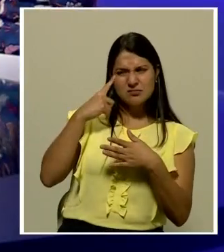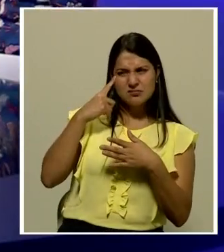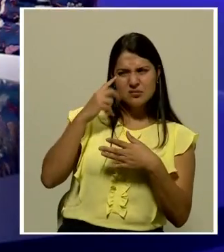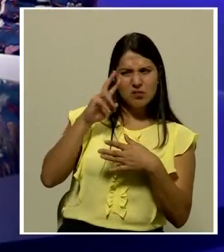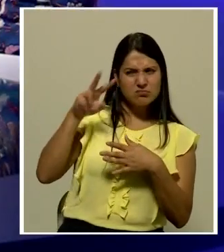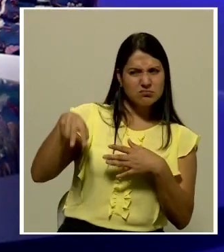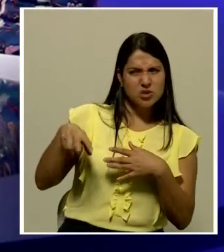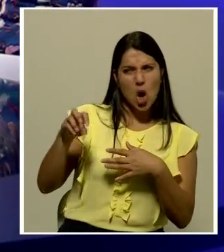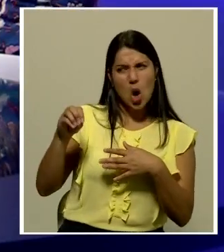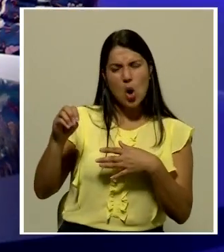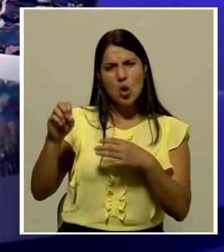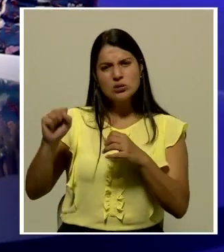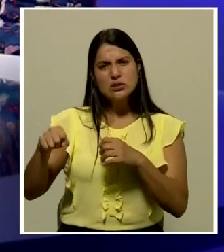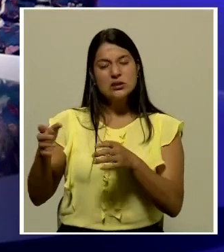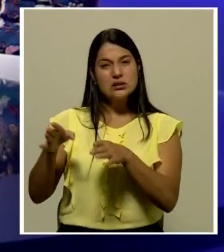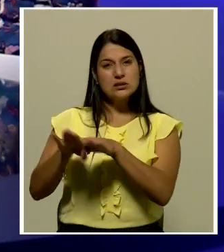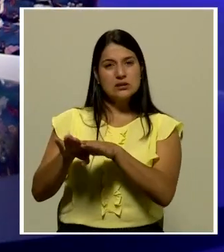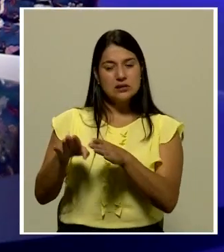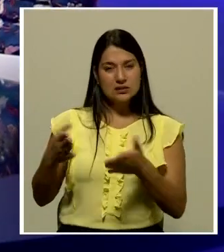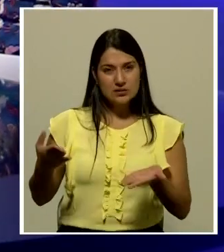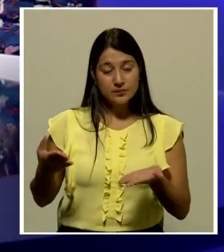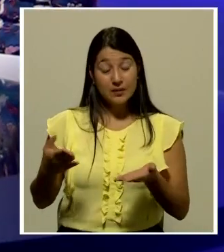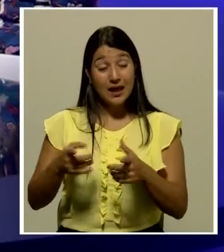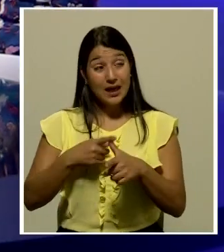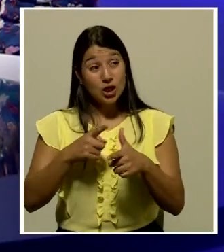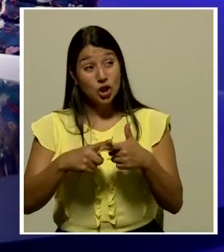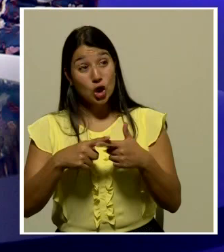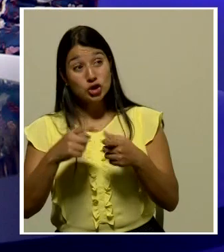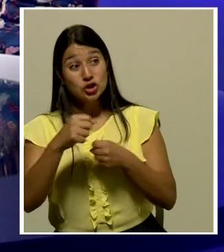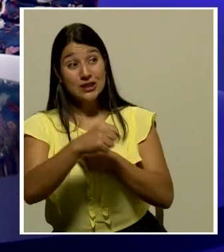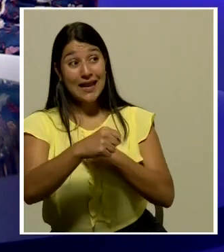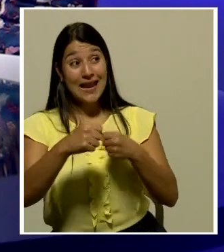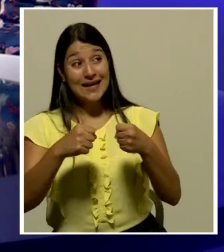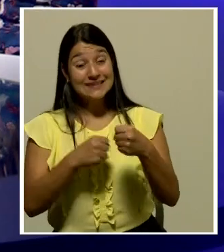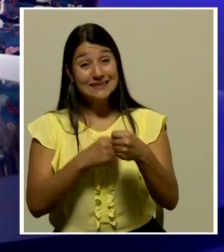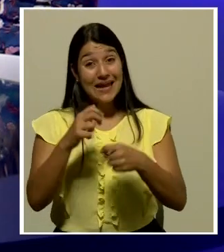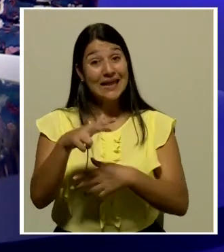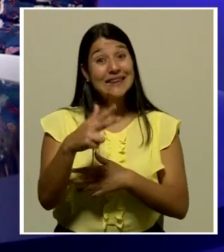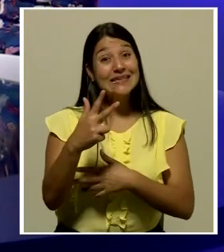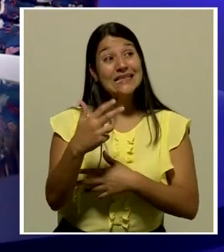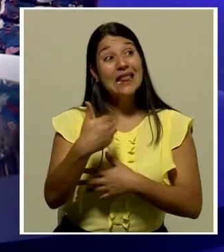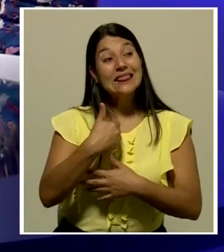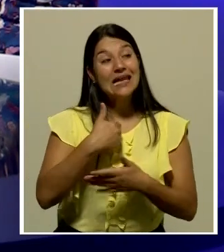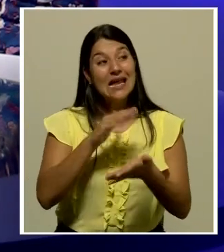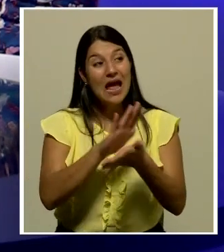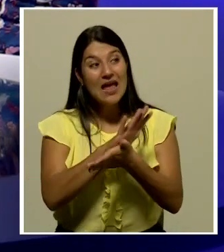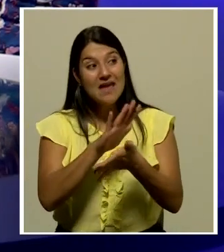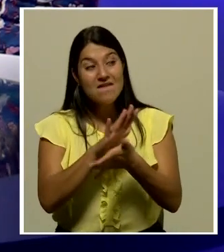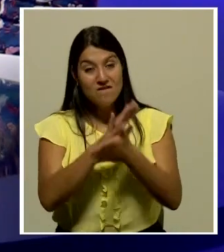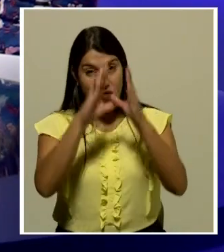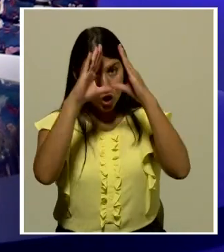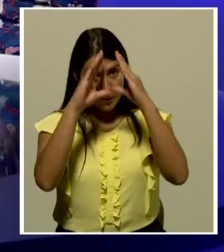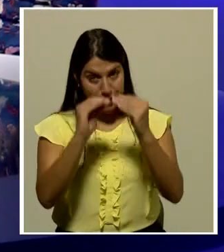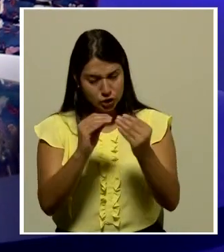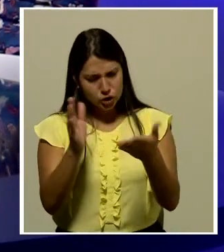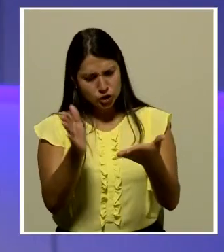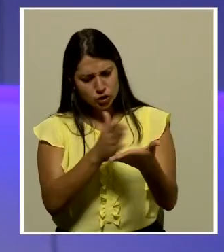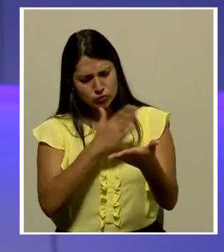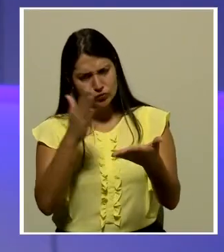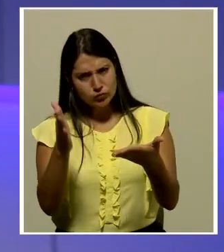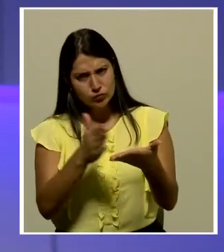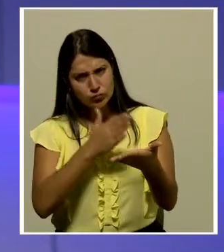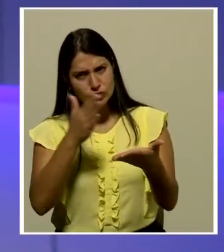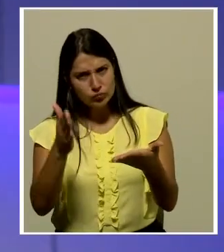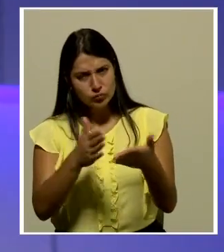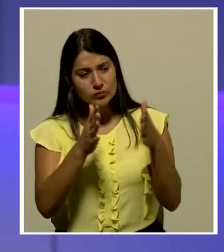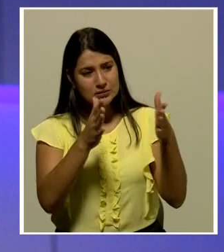La sala que actuaba como juez tenía sobre la mesa el informe y tenía sobre la mesa el informe que